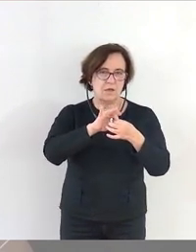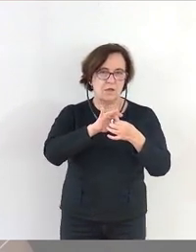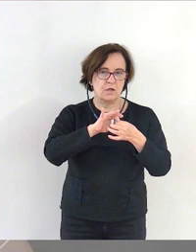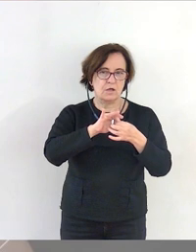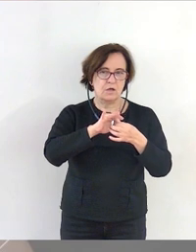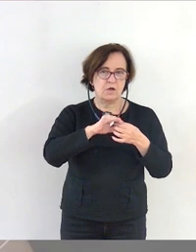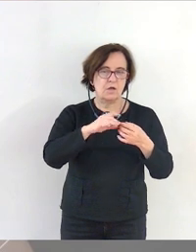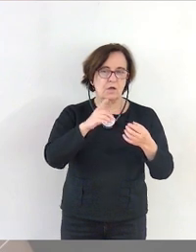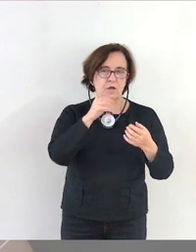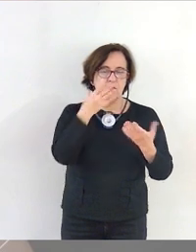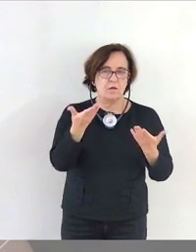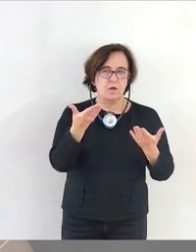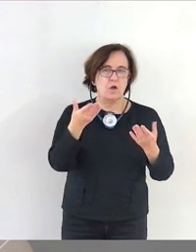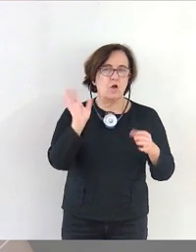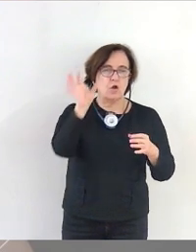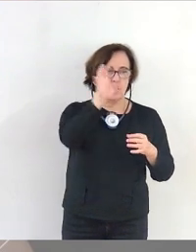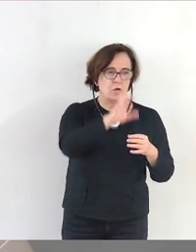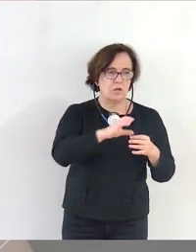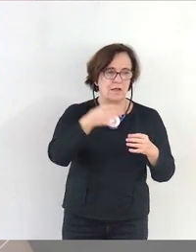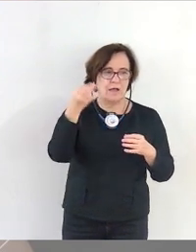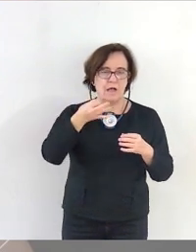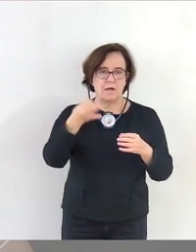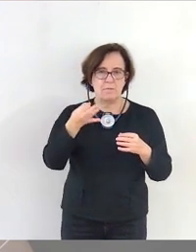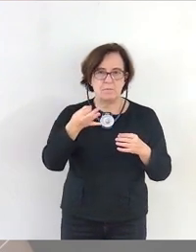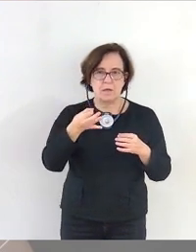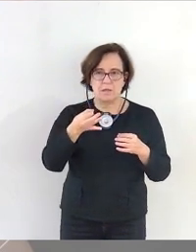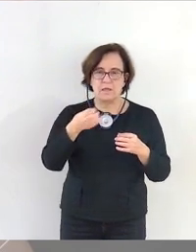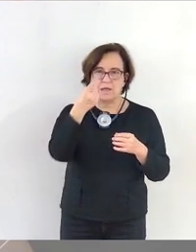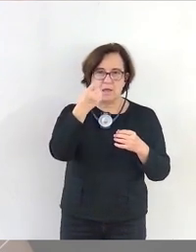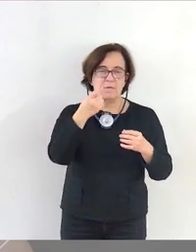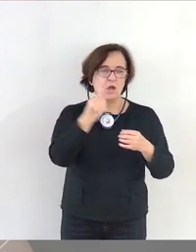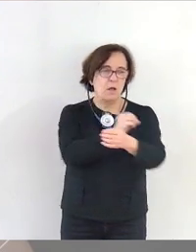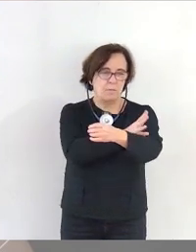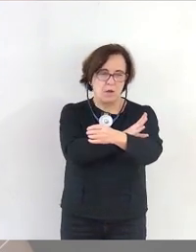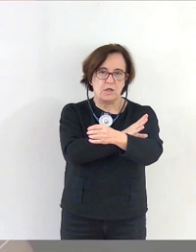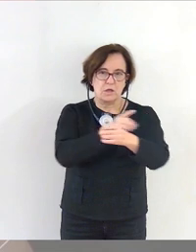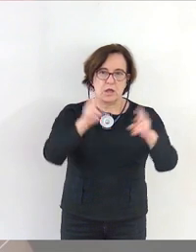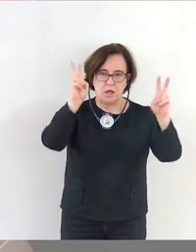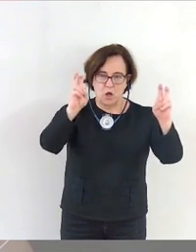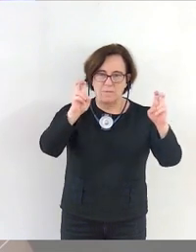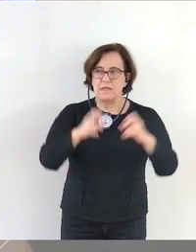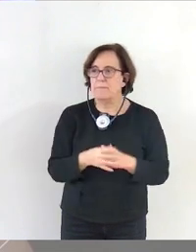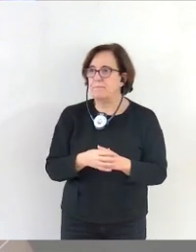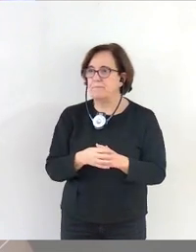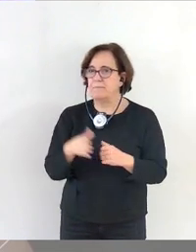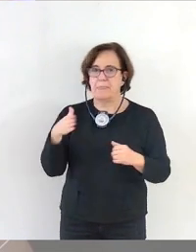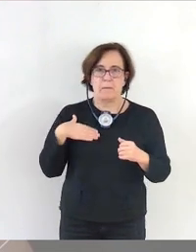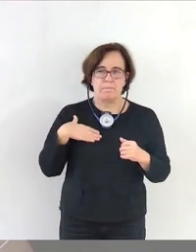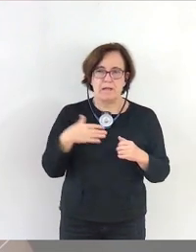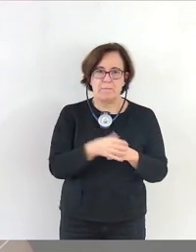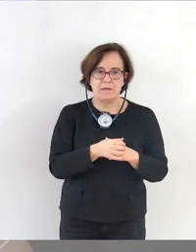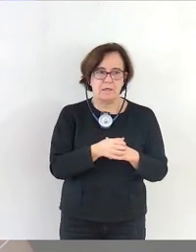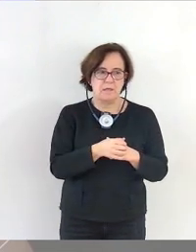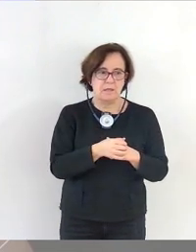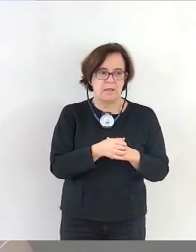con las comunidades que realmente necesitan ese empoderamiento entre comillas entonces para mí esa es son